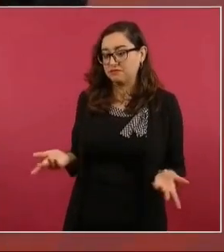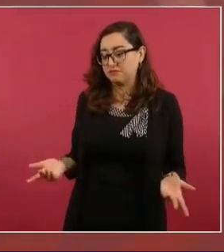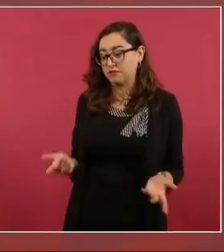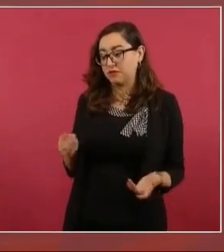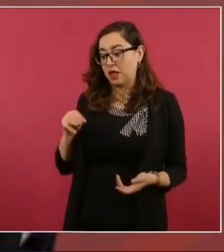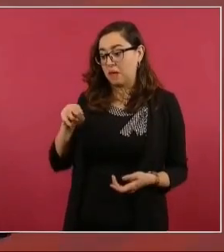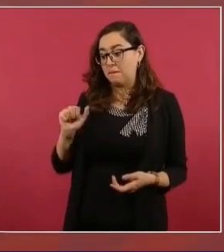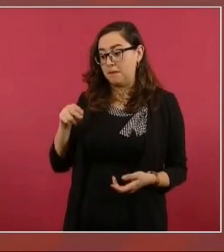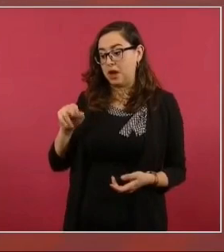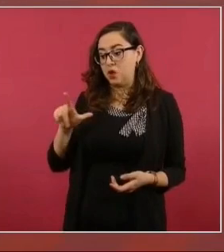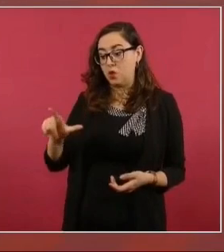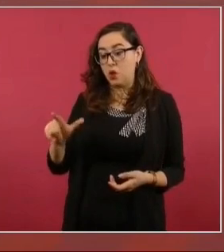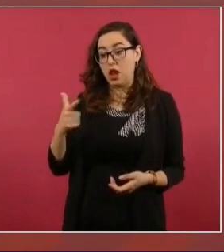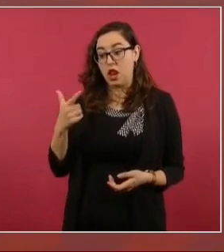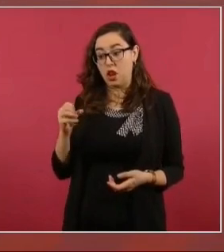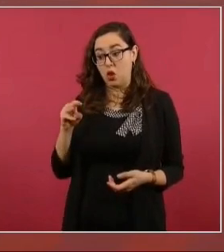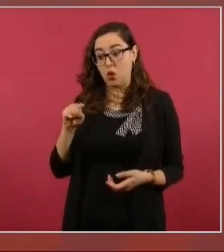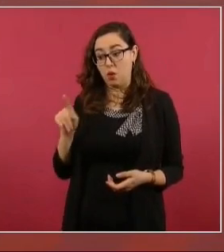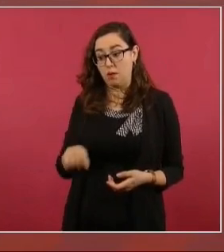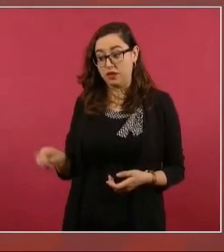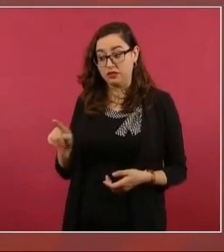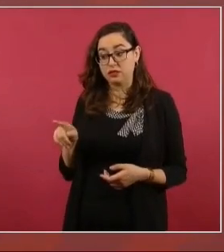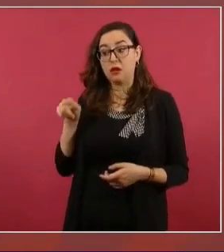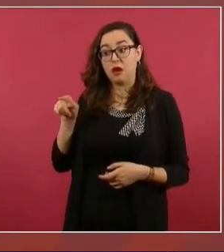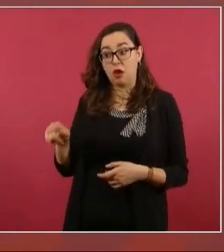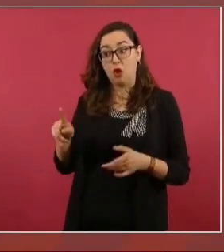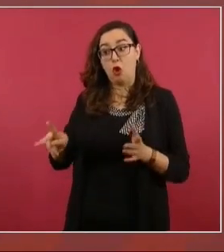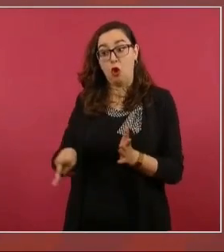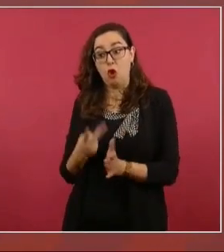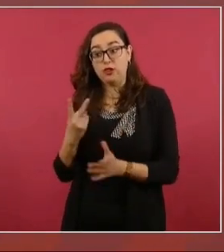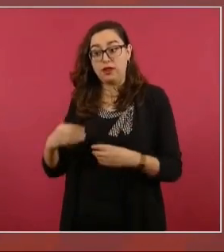resucitara, se volvería a morir también.